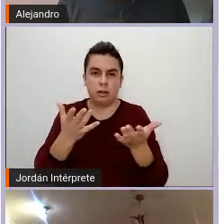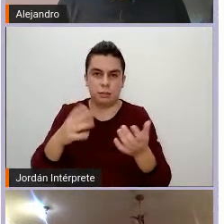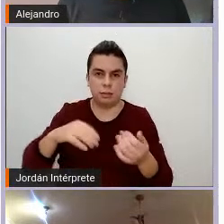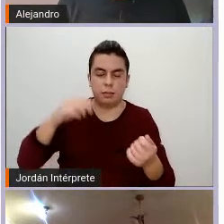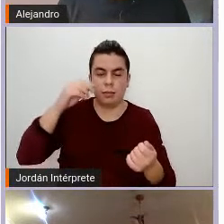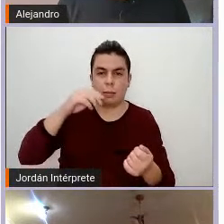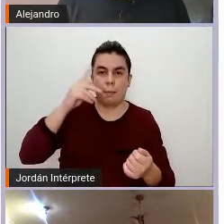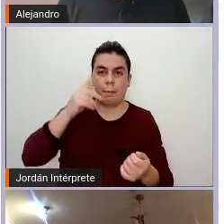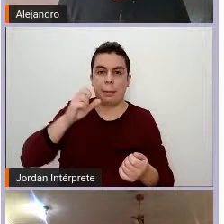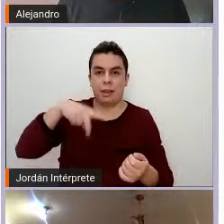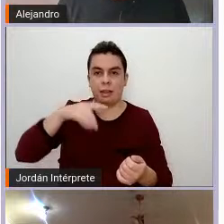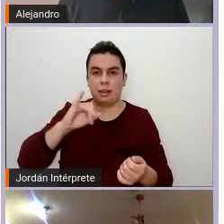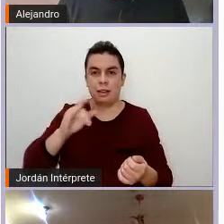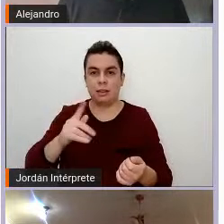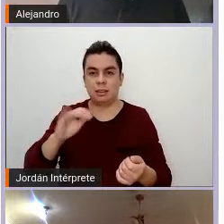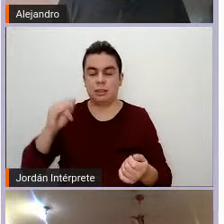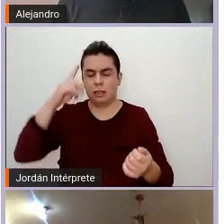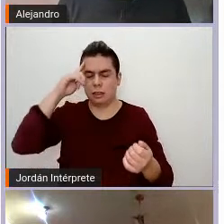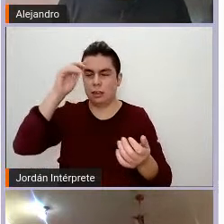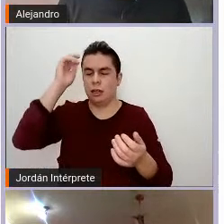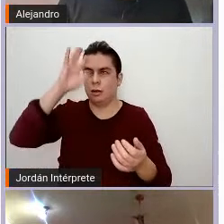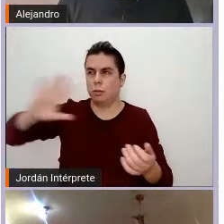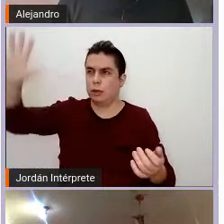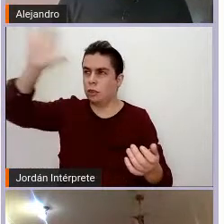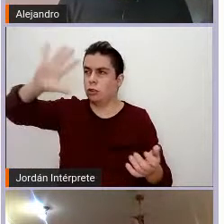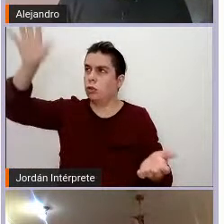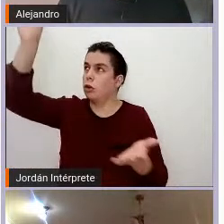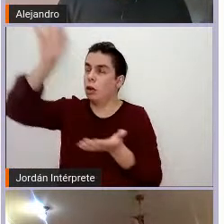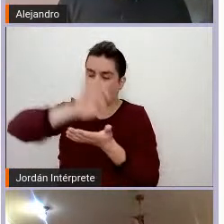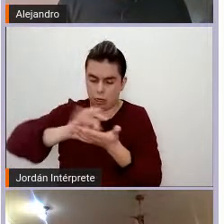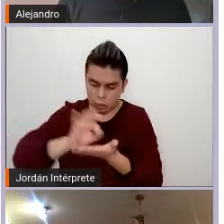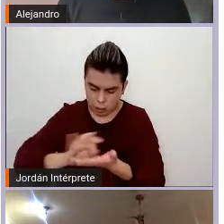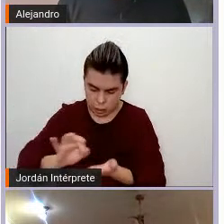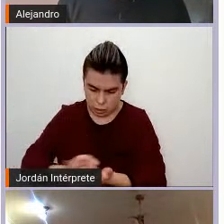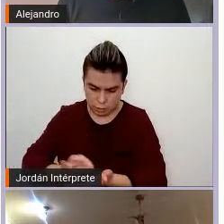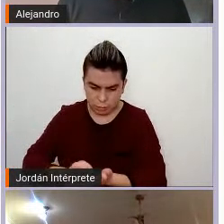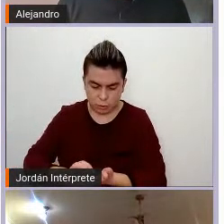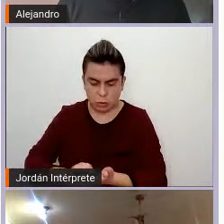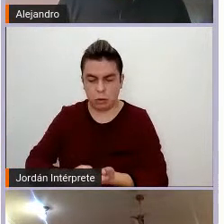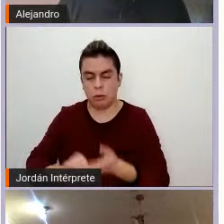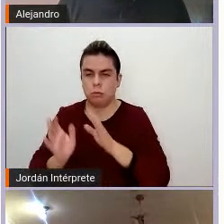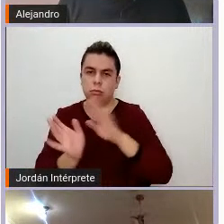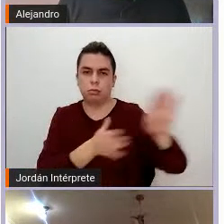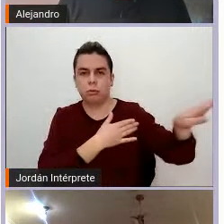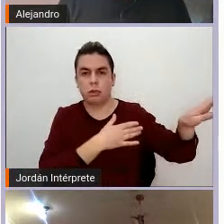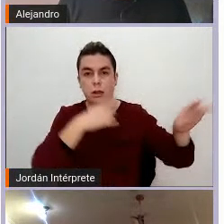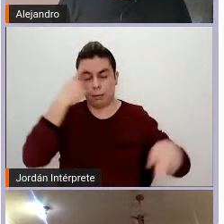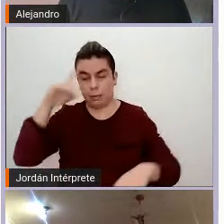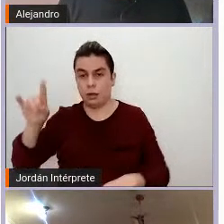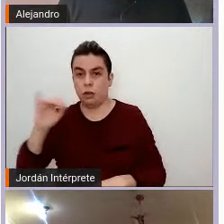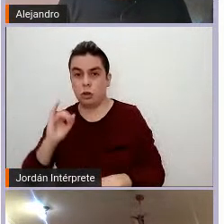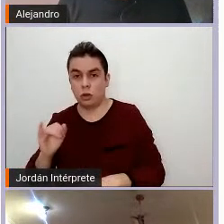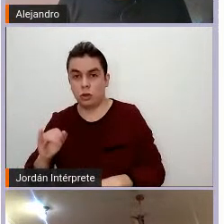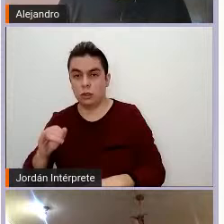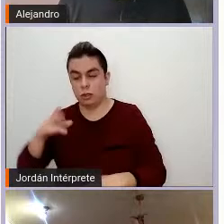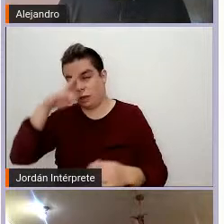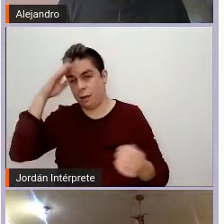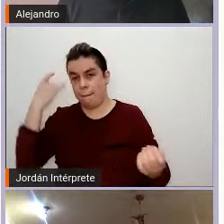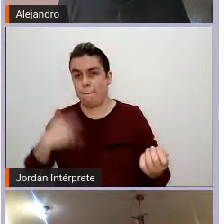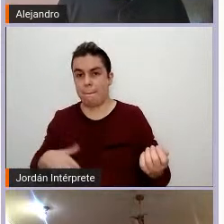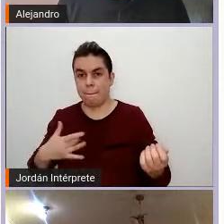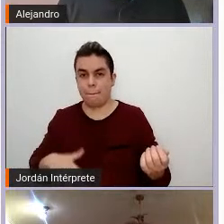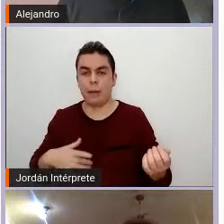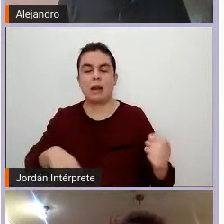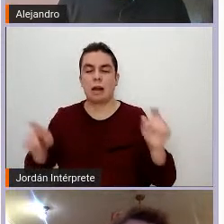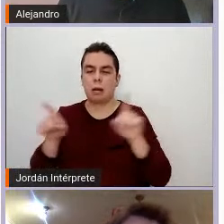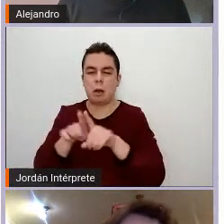relaciones músico-pictóricas. No obstante, sí es indiscutible que Parra compartió ideas y prácticas